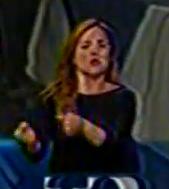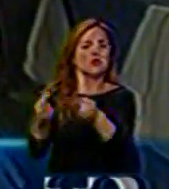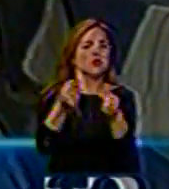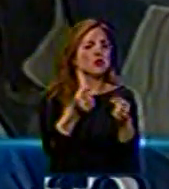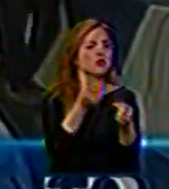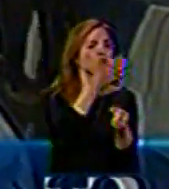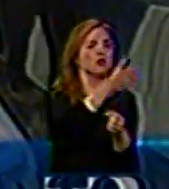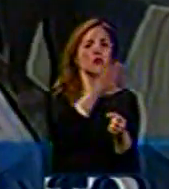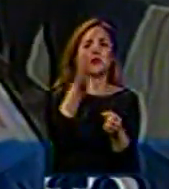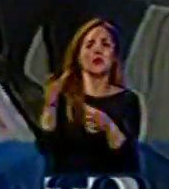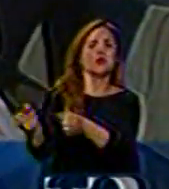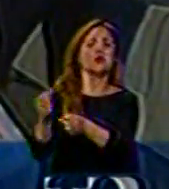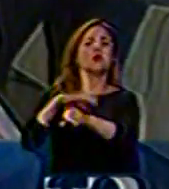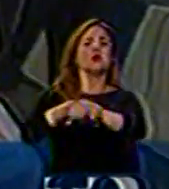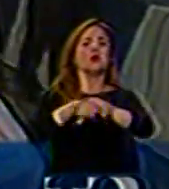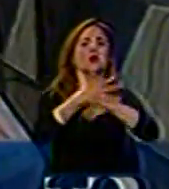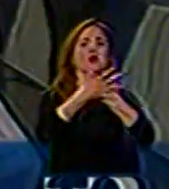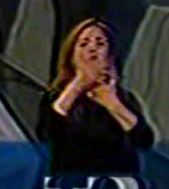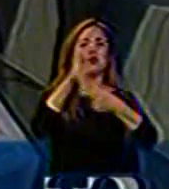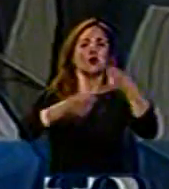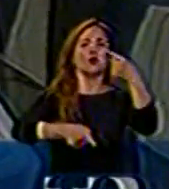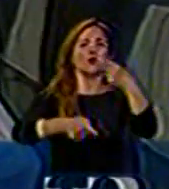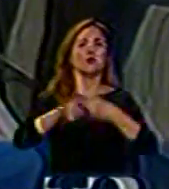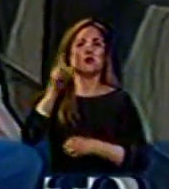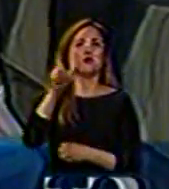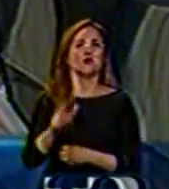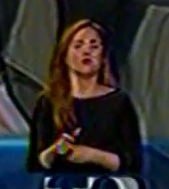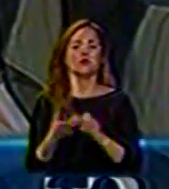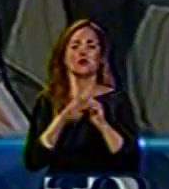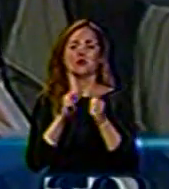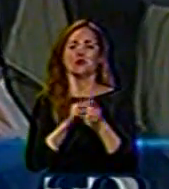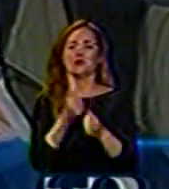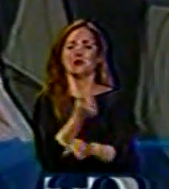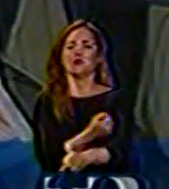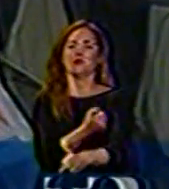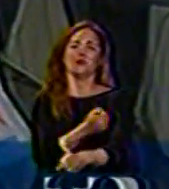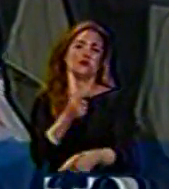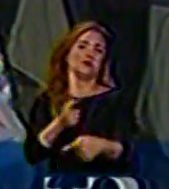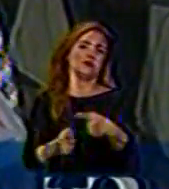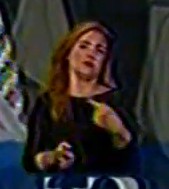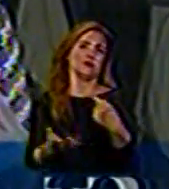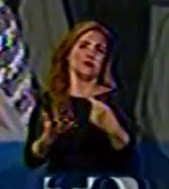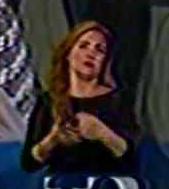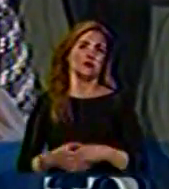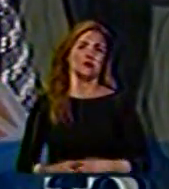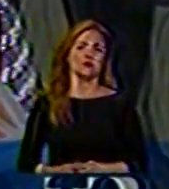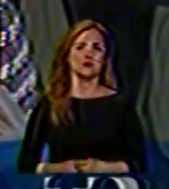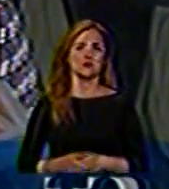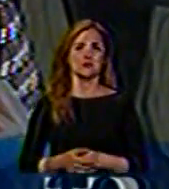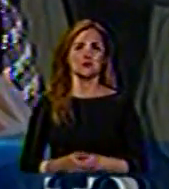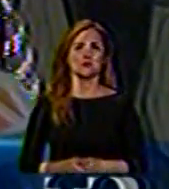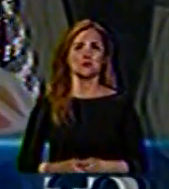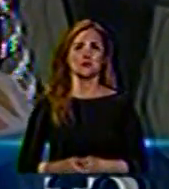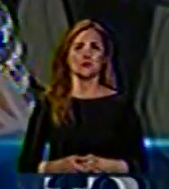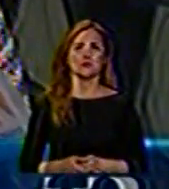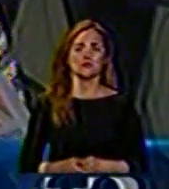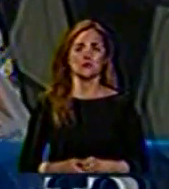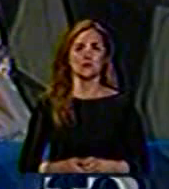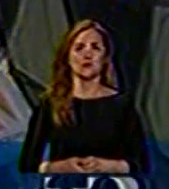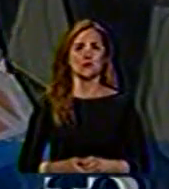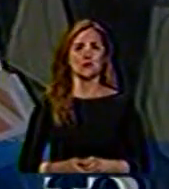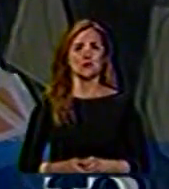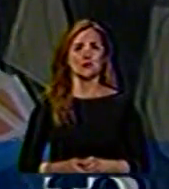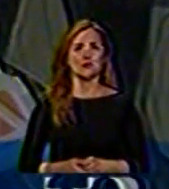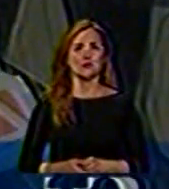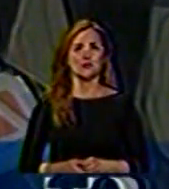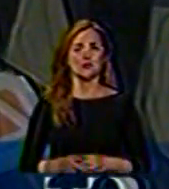puede ir preso una persona que tiene un consumo problemático de drogas. Es una realidad, es un problema